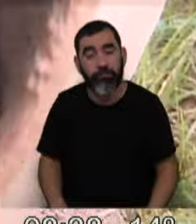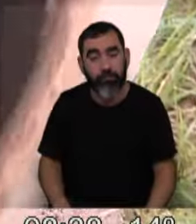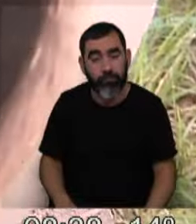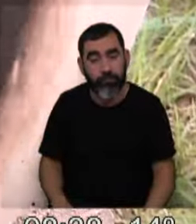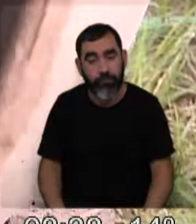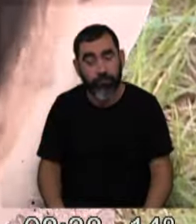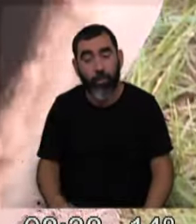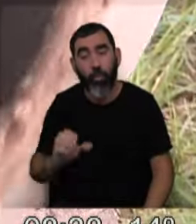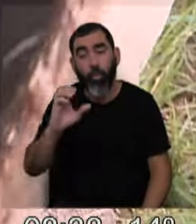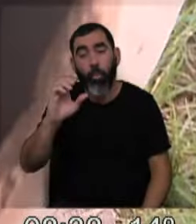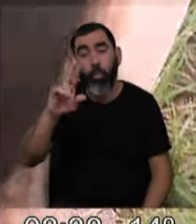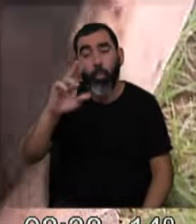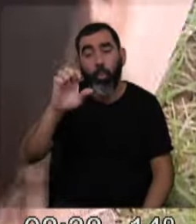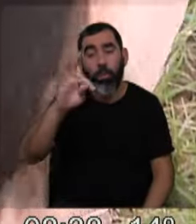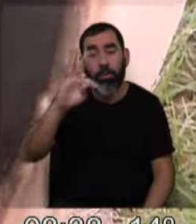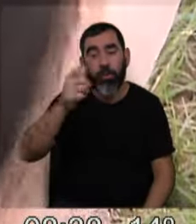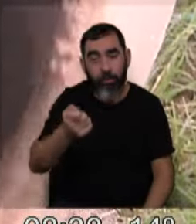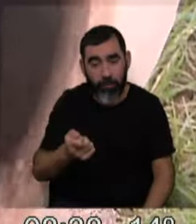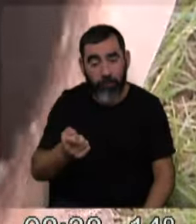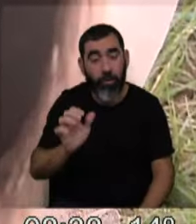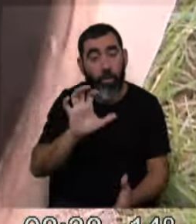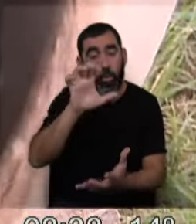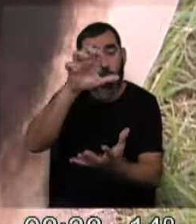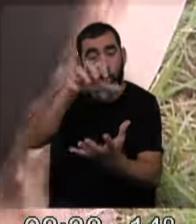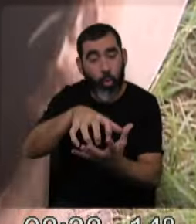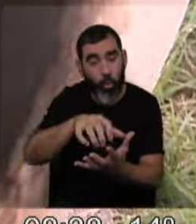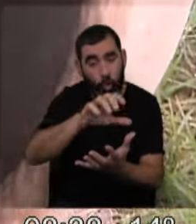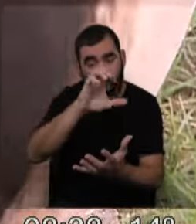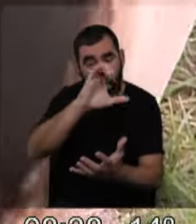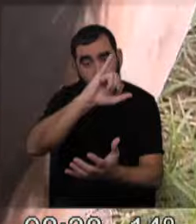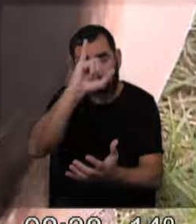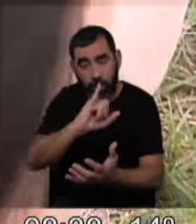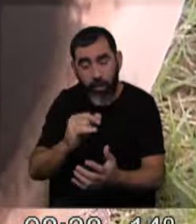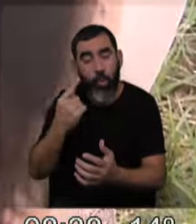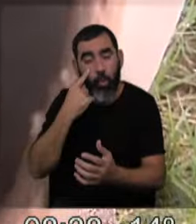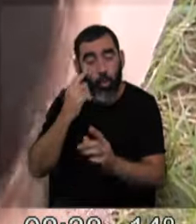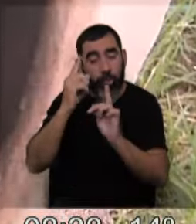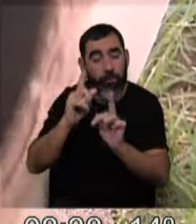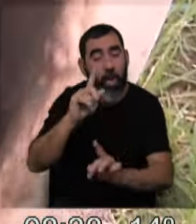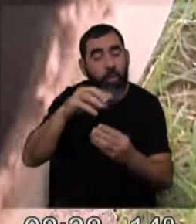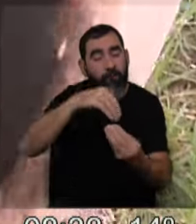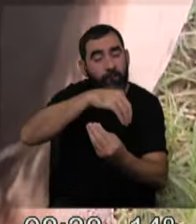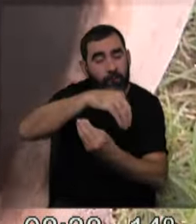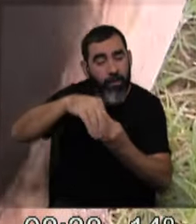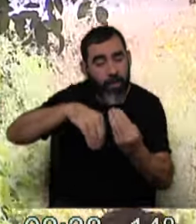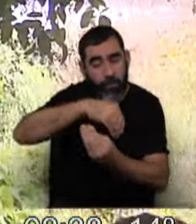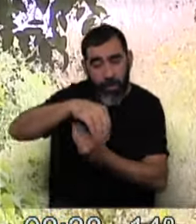con Luisa Cuesta, con el Centro Cívico. Uh-huh. Y bueno, de ahí empezamos a conocer también algunas familias